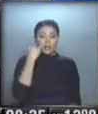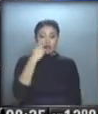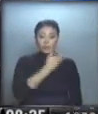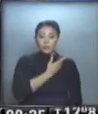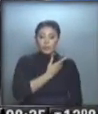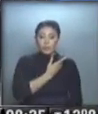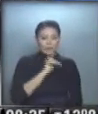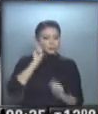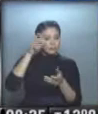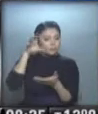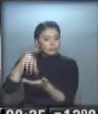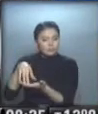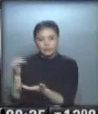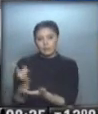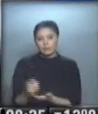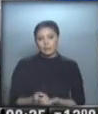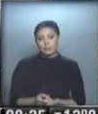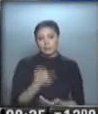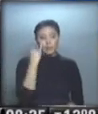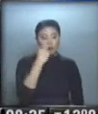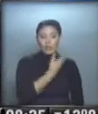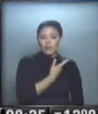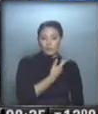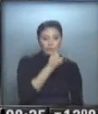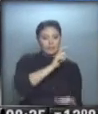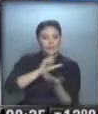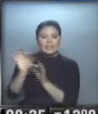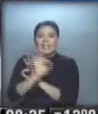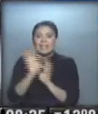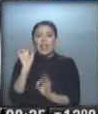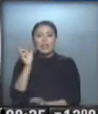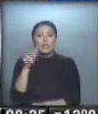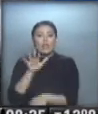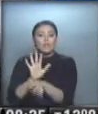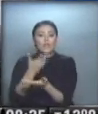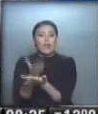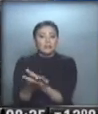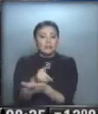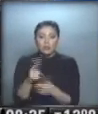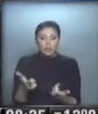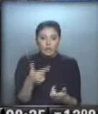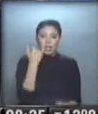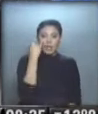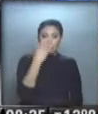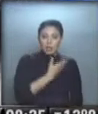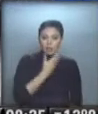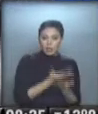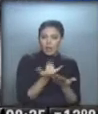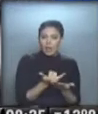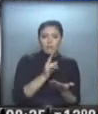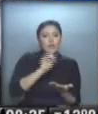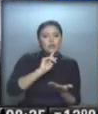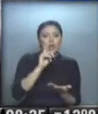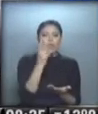escriba count no y pf no deposita ningún dólar como garantía y pp tienes garantías pero no